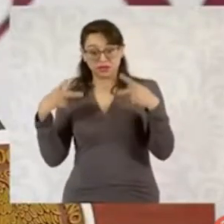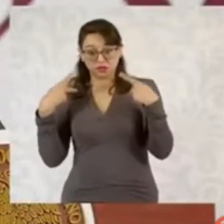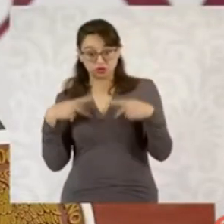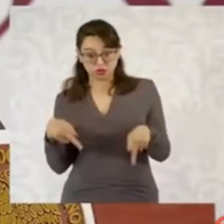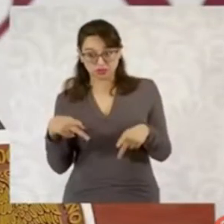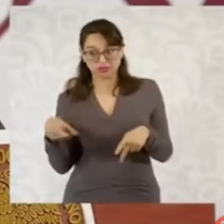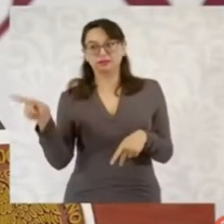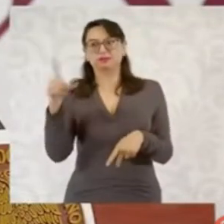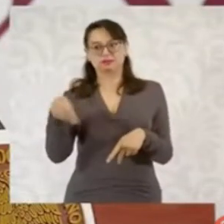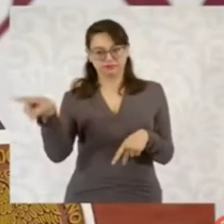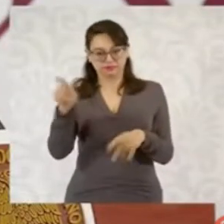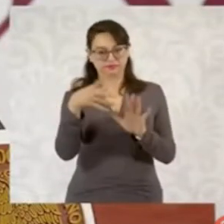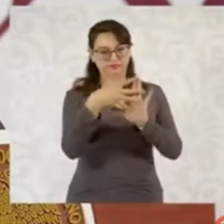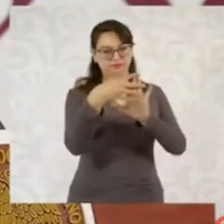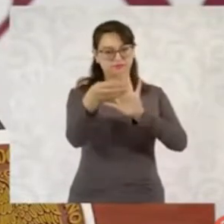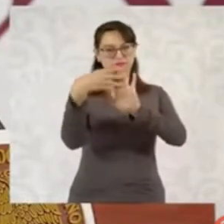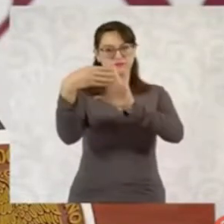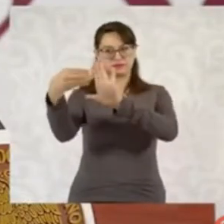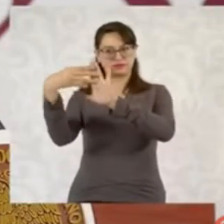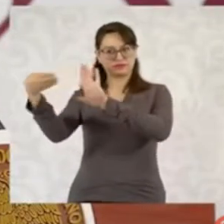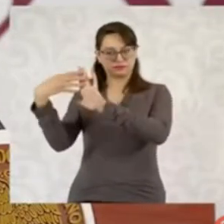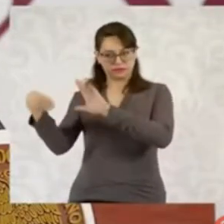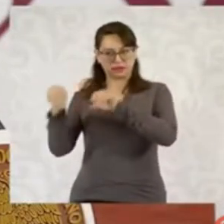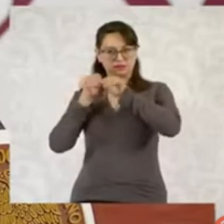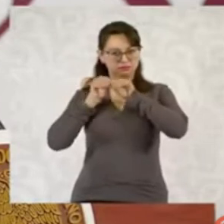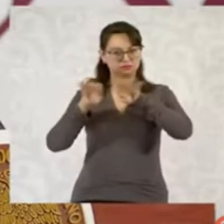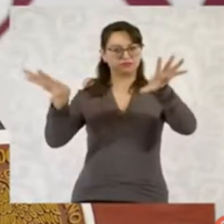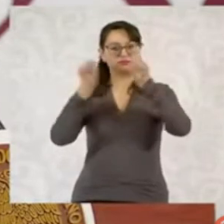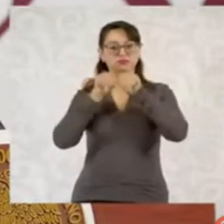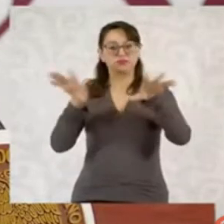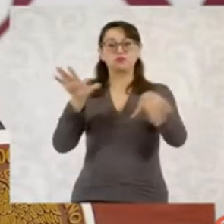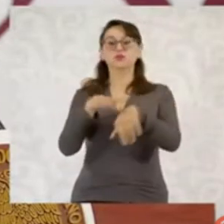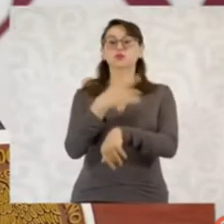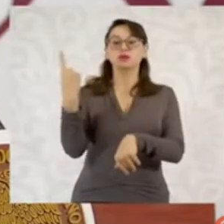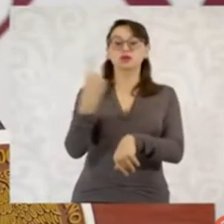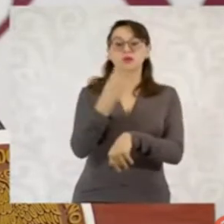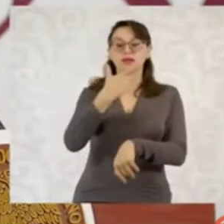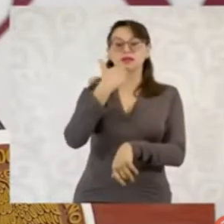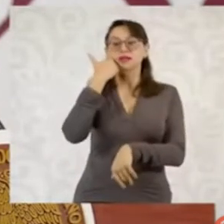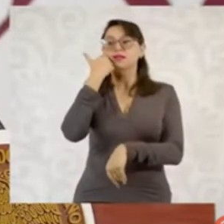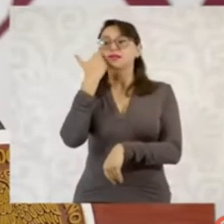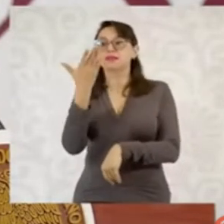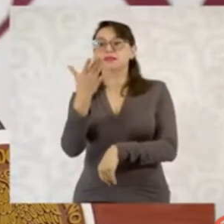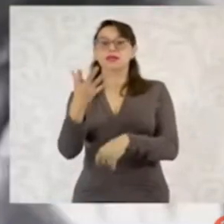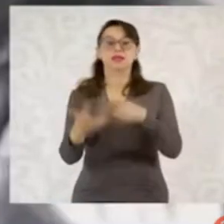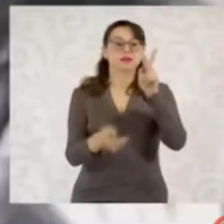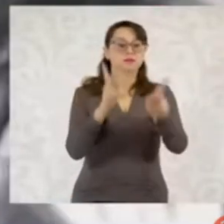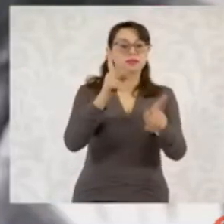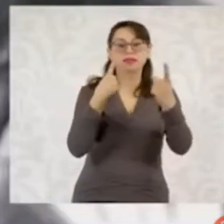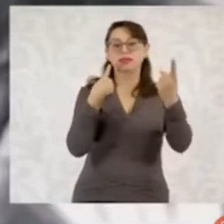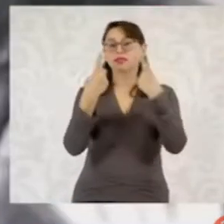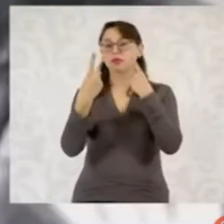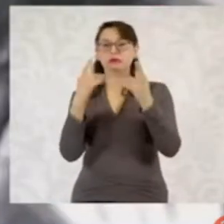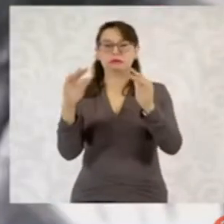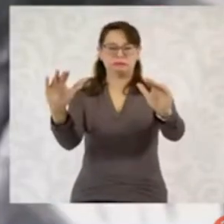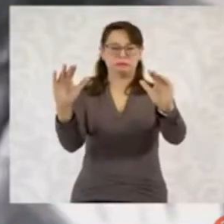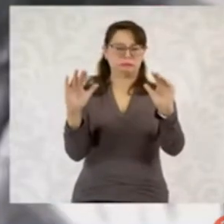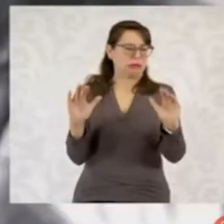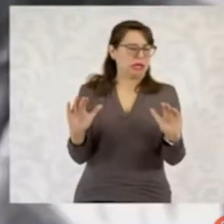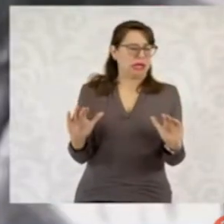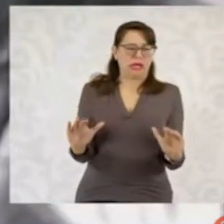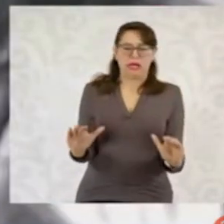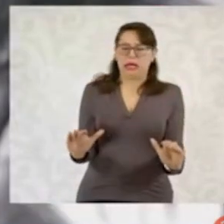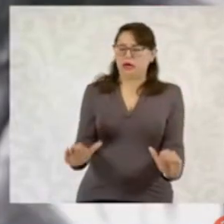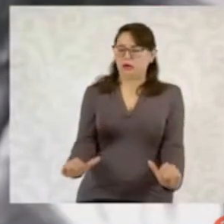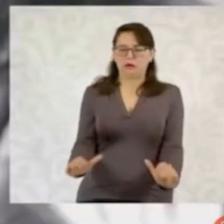sociales buscan provocar, interrumpir o empobrecer el nivel de las conversaciones o debates. Esto es justamente